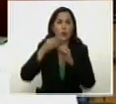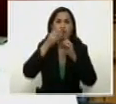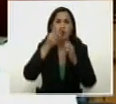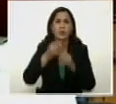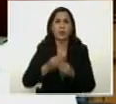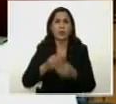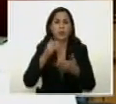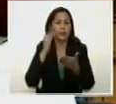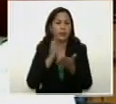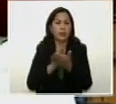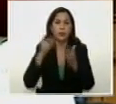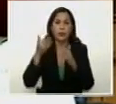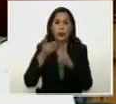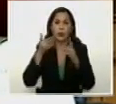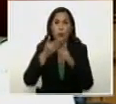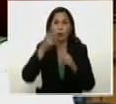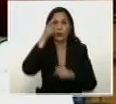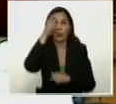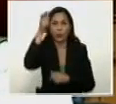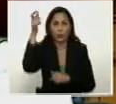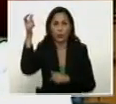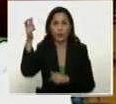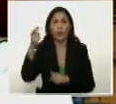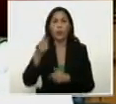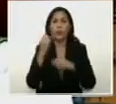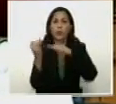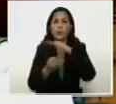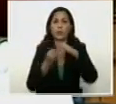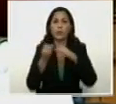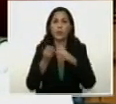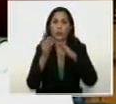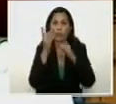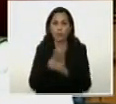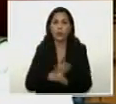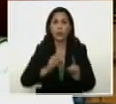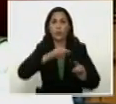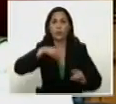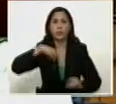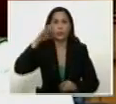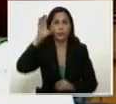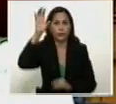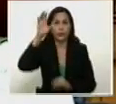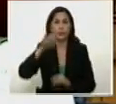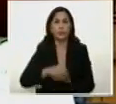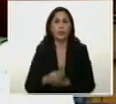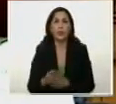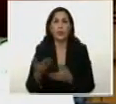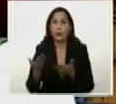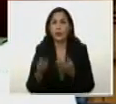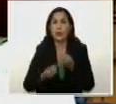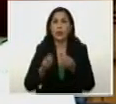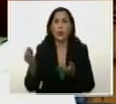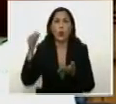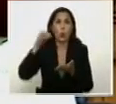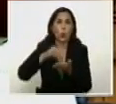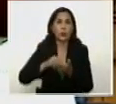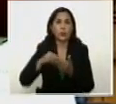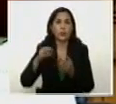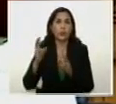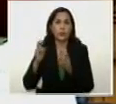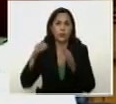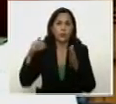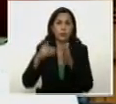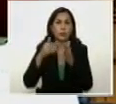expediente de ataques en contra del pueblo y las instituciones democráticas de nuestra nación, al suscribir nuevos ataques y